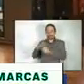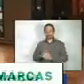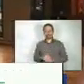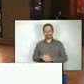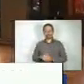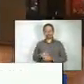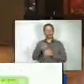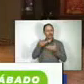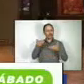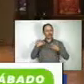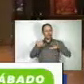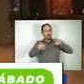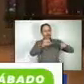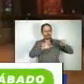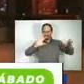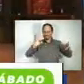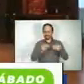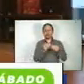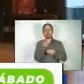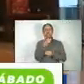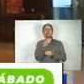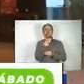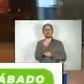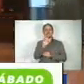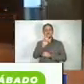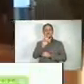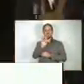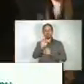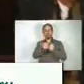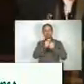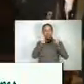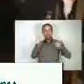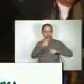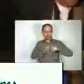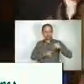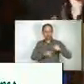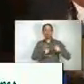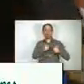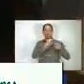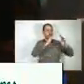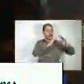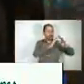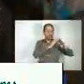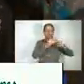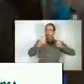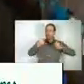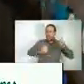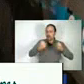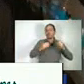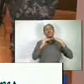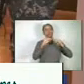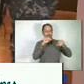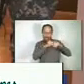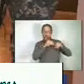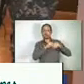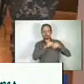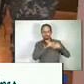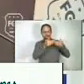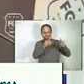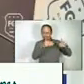bienes incautados asciende a $68 millones y entre los cuales se encuentran propiedades, vehículos y cuentas